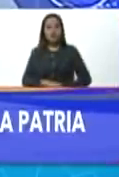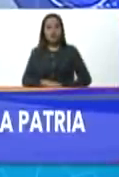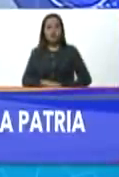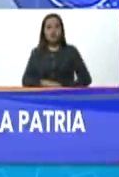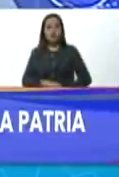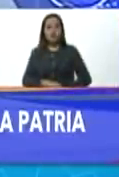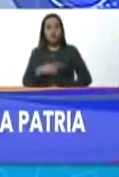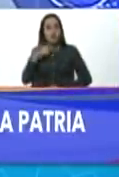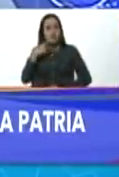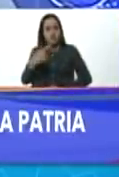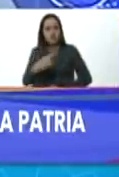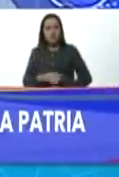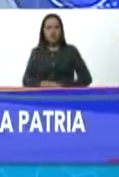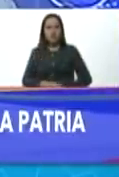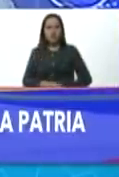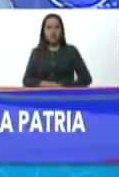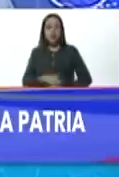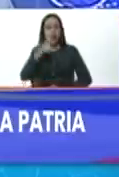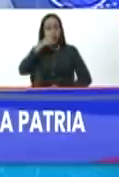pedir al pueblo